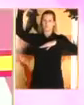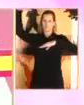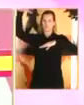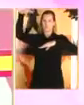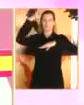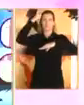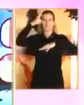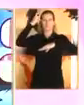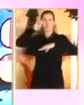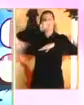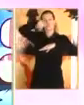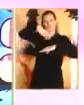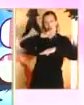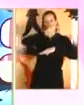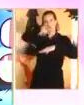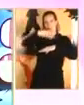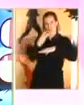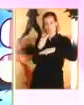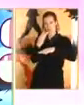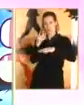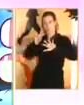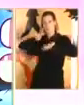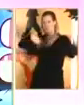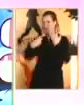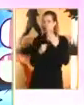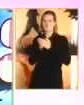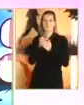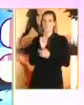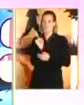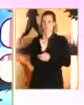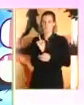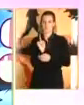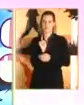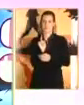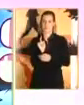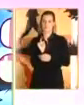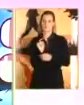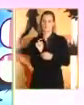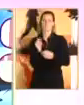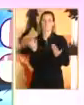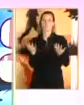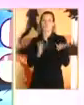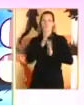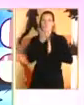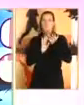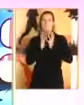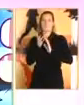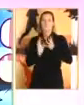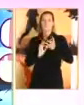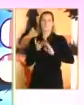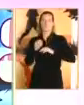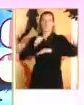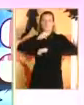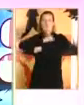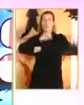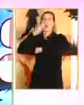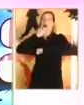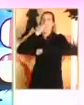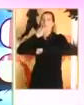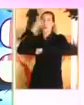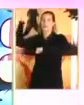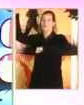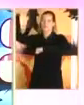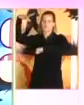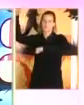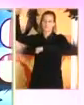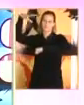horas. 3-4 horas. Pero no más de 6. Vale. No más de 6. Muy bien. Entonces el fuego va a activar y va a abrir un poquito con a través del calor y el